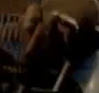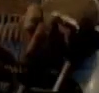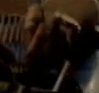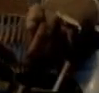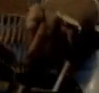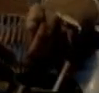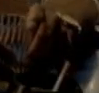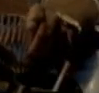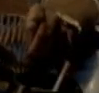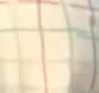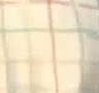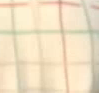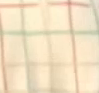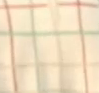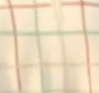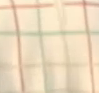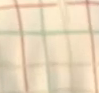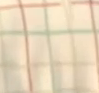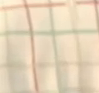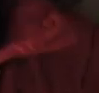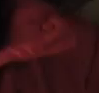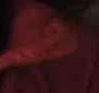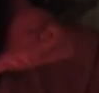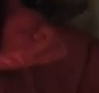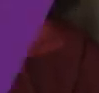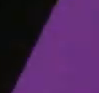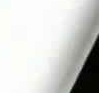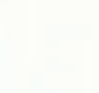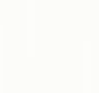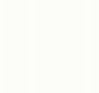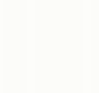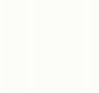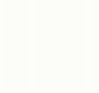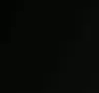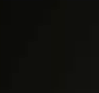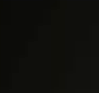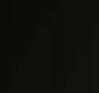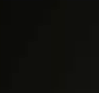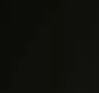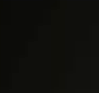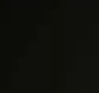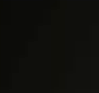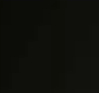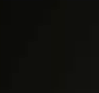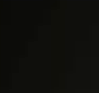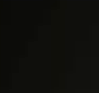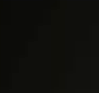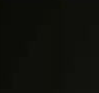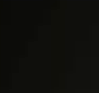La mejor excusa para disfrutar del feriado en casa, por Ecuador TV.